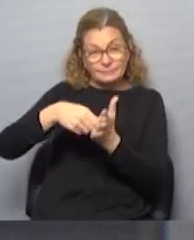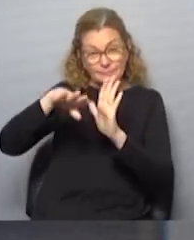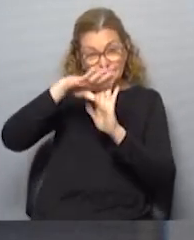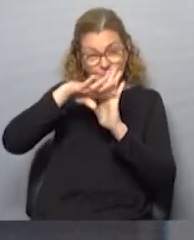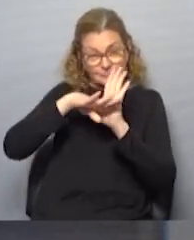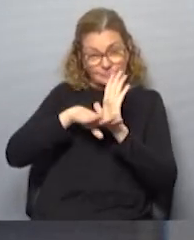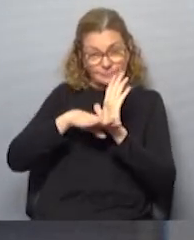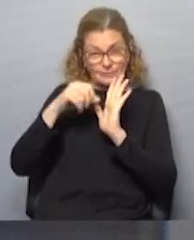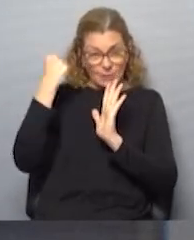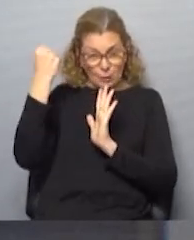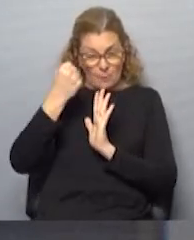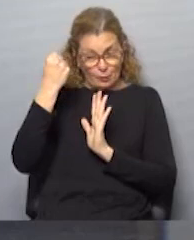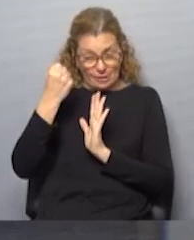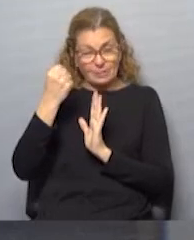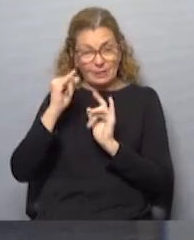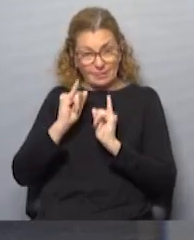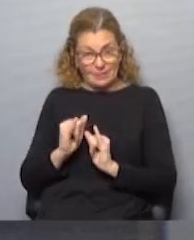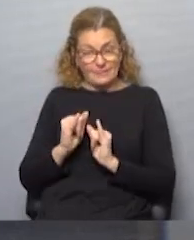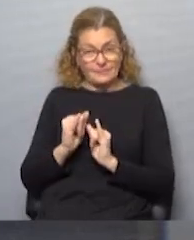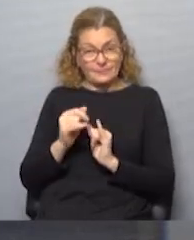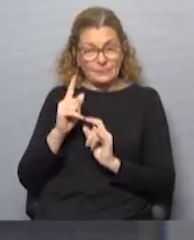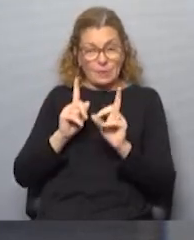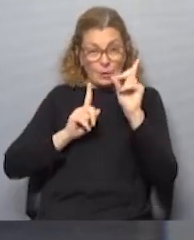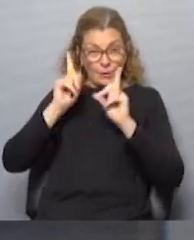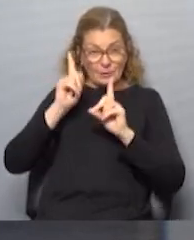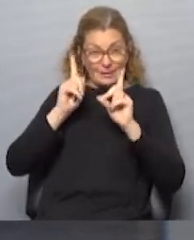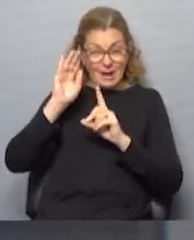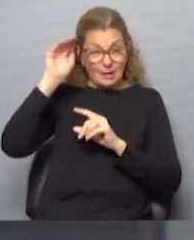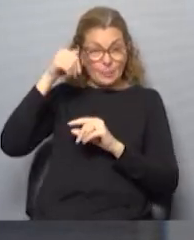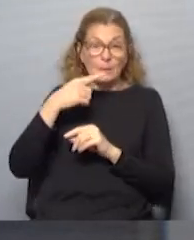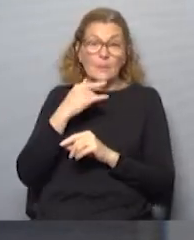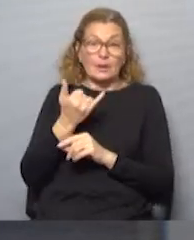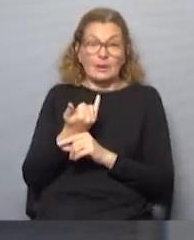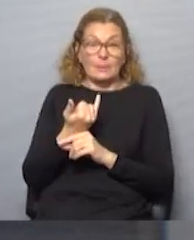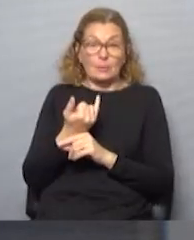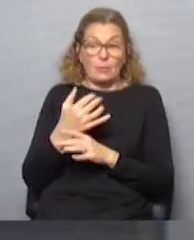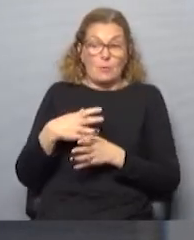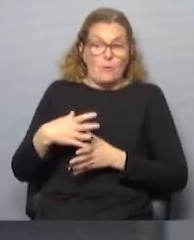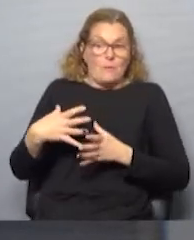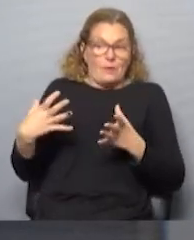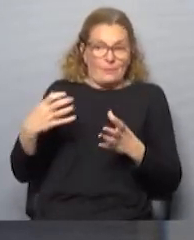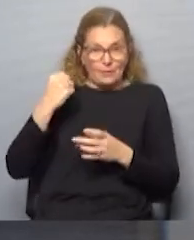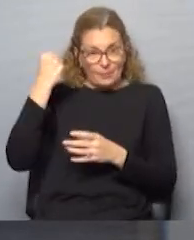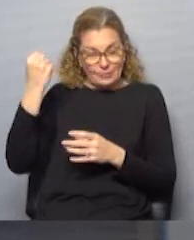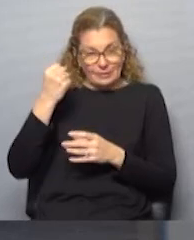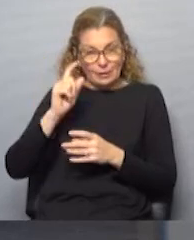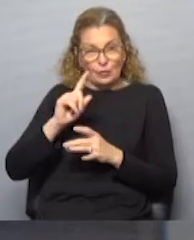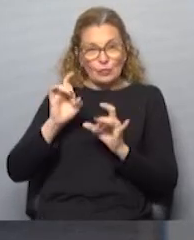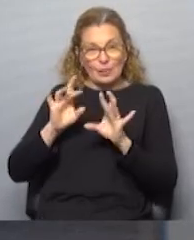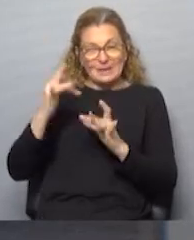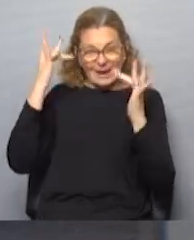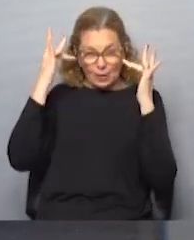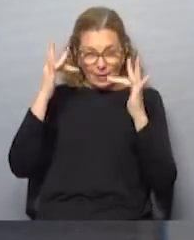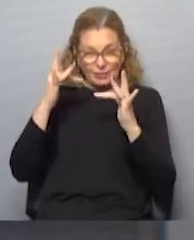digamos que son bien importantes pero la universidad de la república por ejemplo es un actor enorme no sólo a nivel educativo